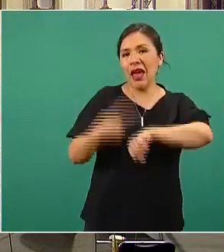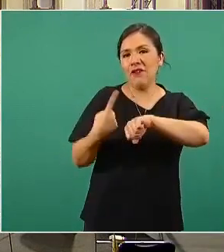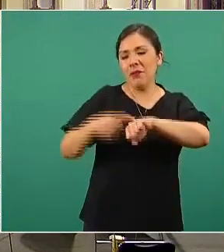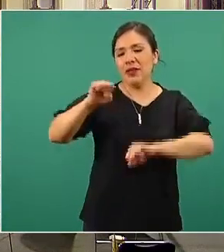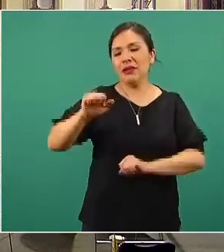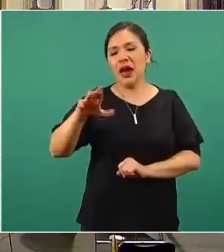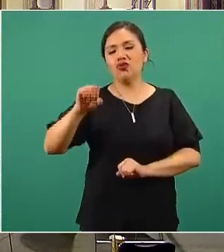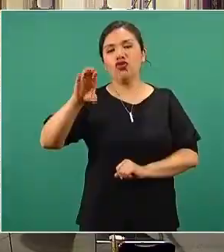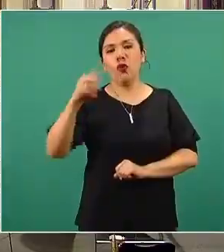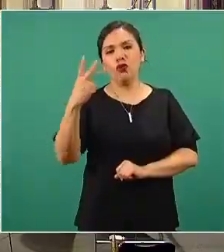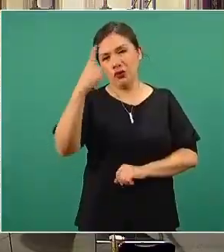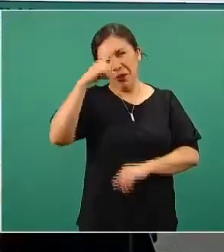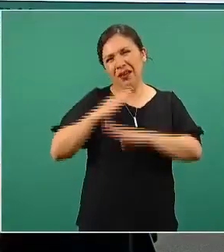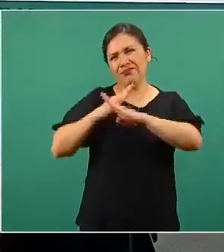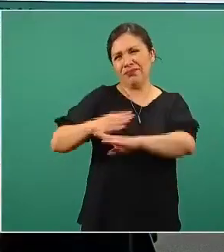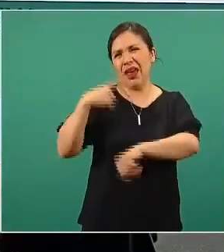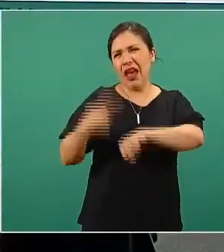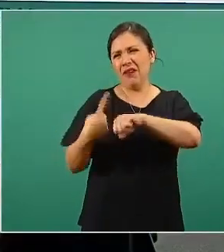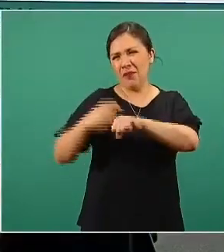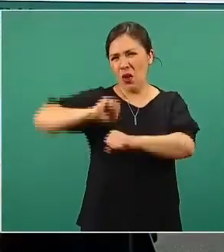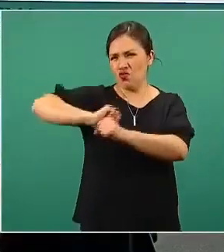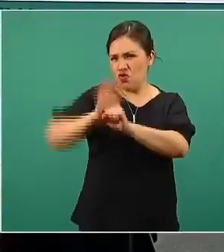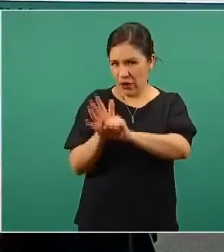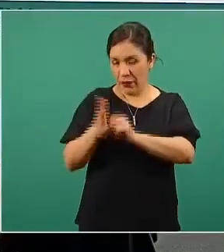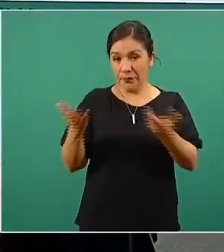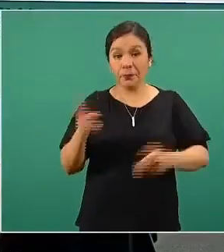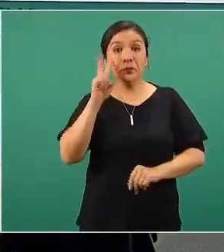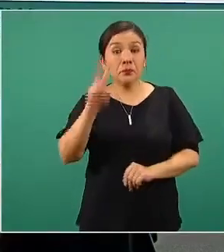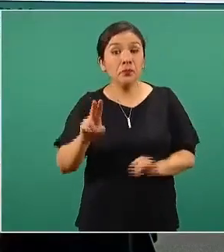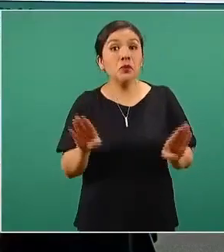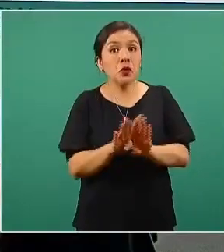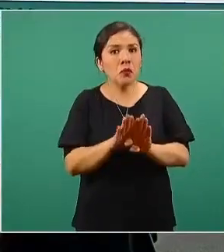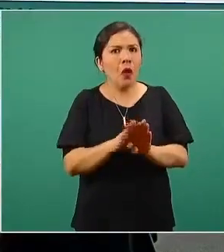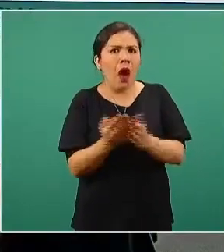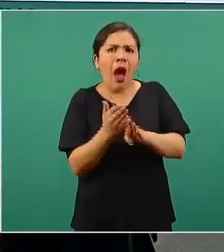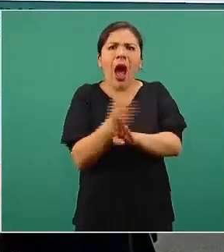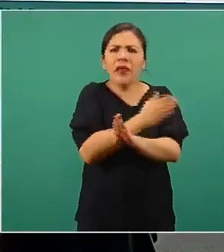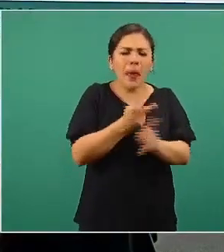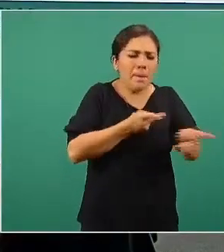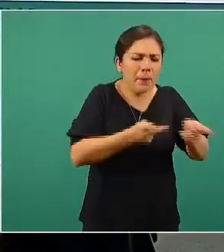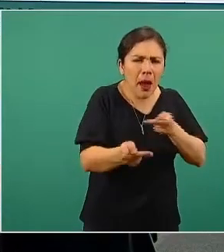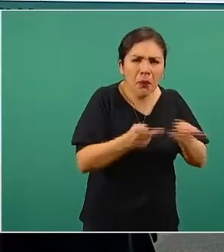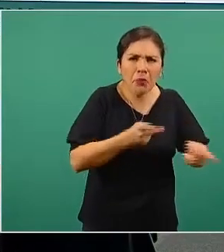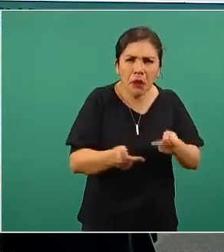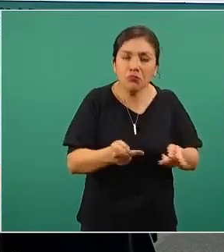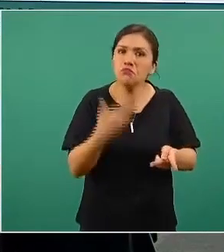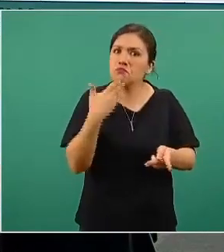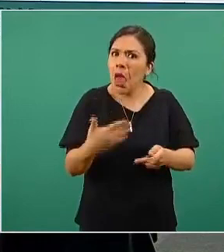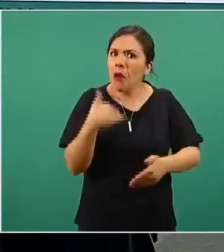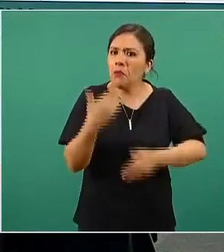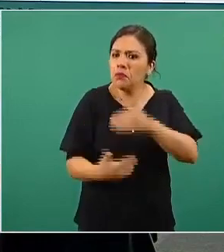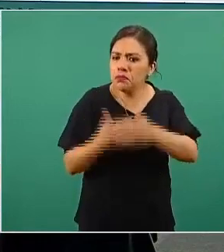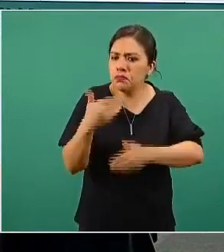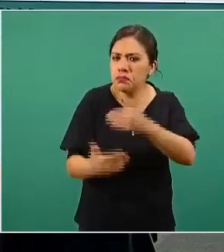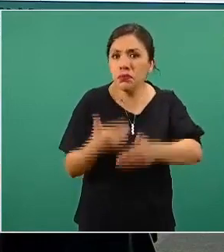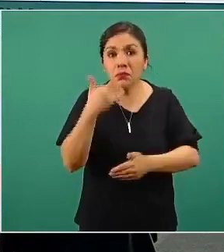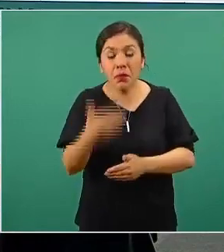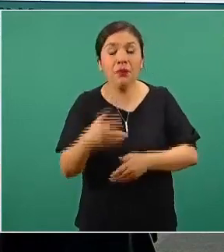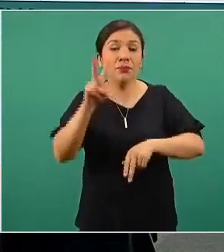para prevenir COVID-19. Vamos avanzando de acuerdo a lo planeado, de hecho a muy buen ritmo,